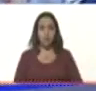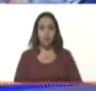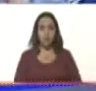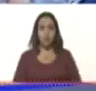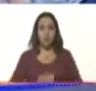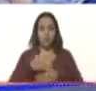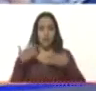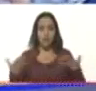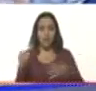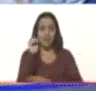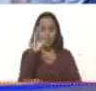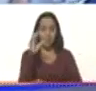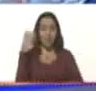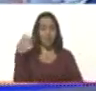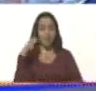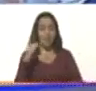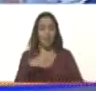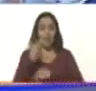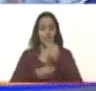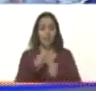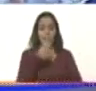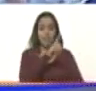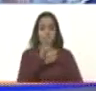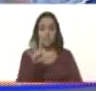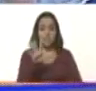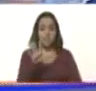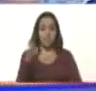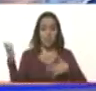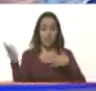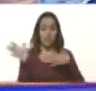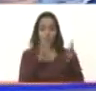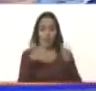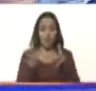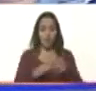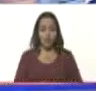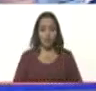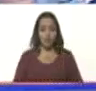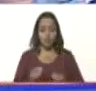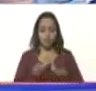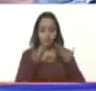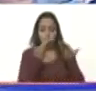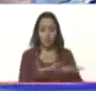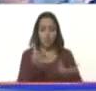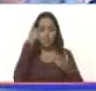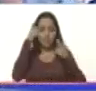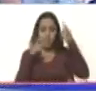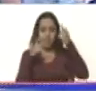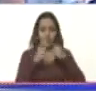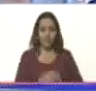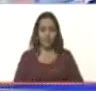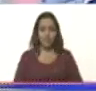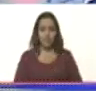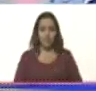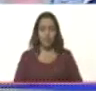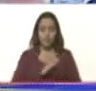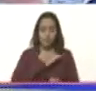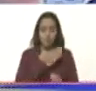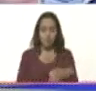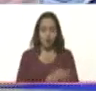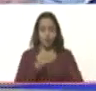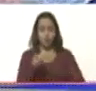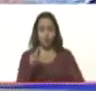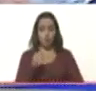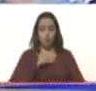en Caracas, presidente, estaríamos el 15 de marzo, regalándole a Chávez, bueno, consolidando no solo este poderoso